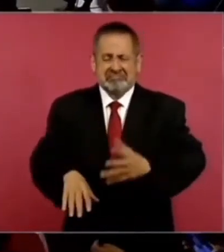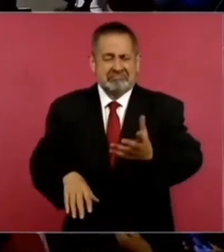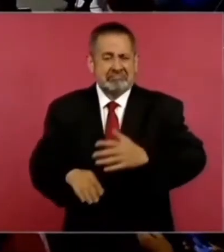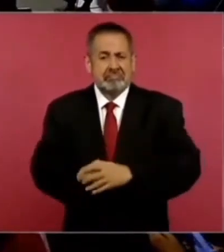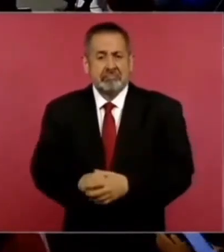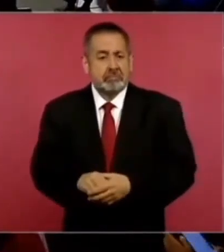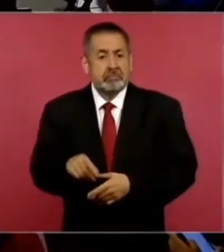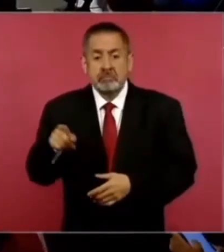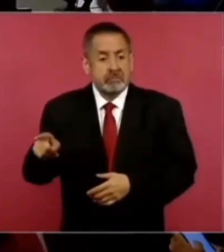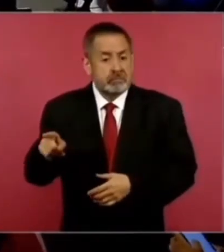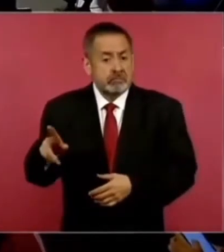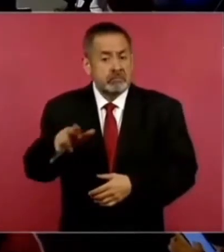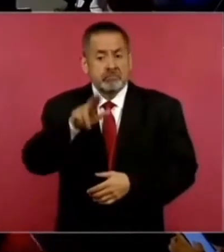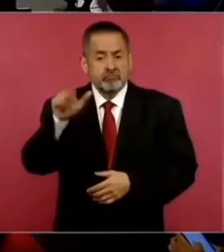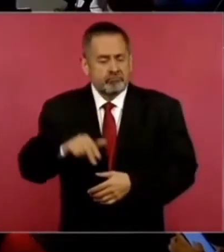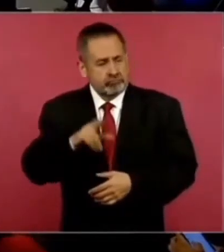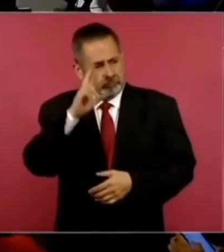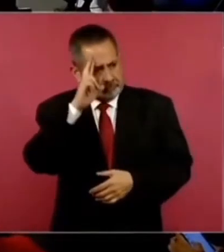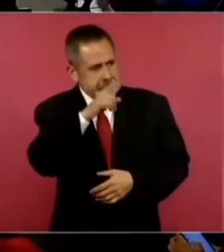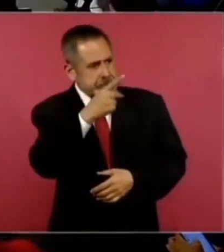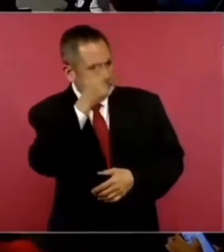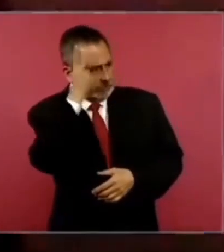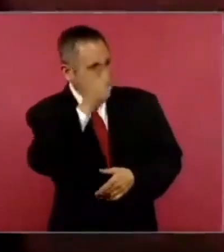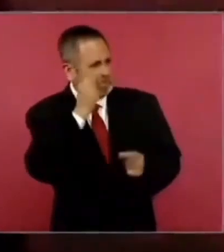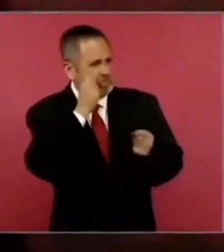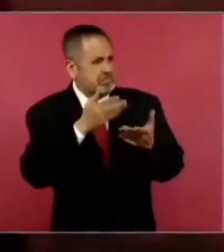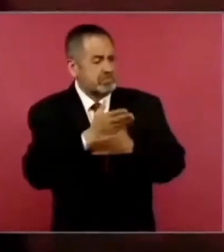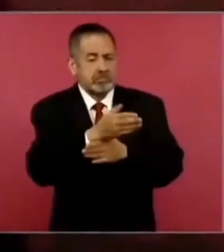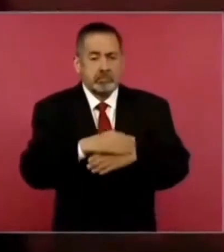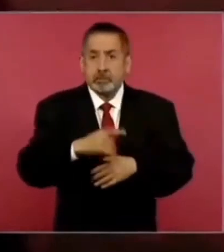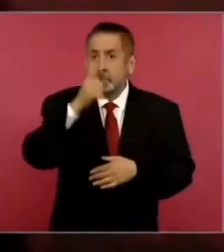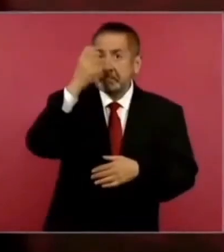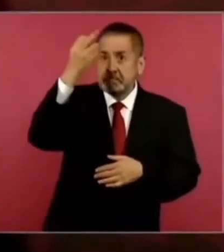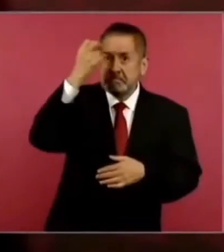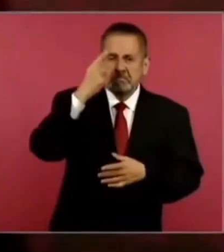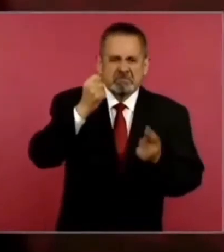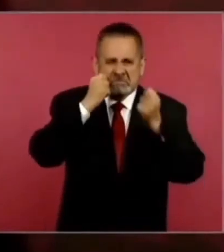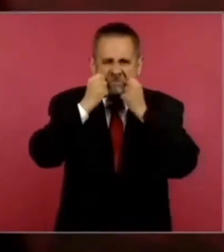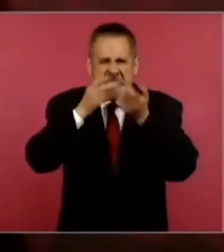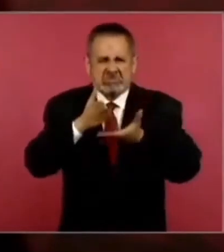nunca ha respetado el derecho ajeno se pasa a los altos